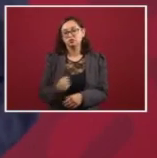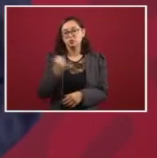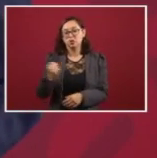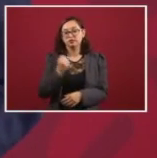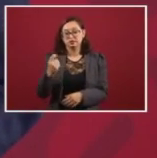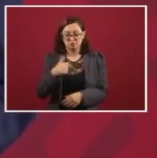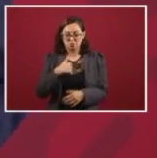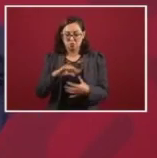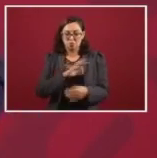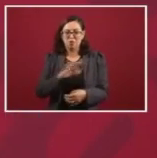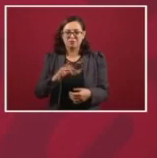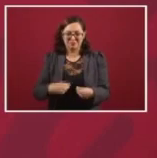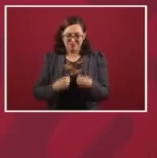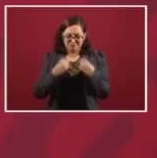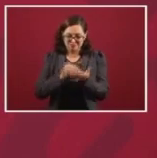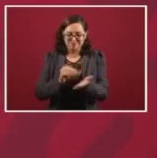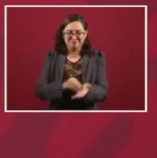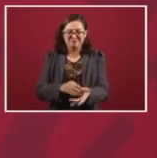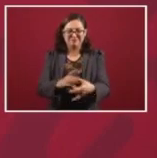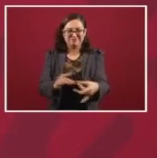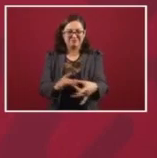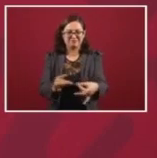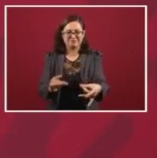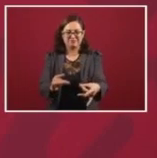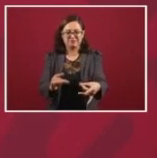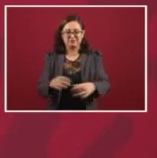lo puedo contar.